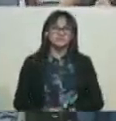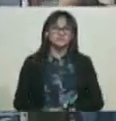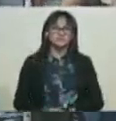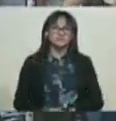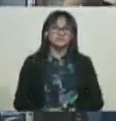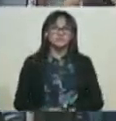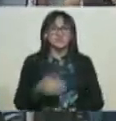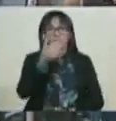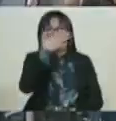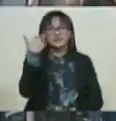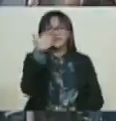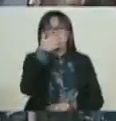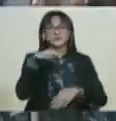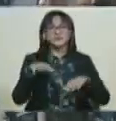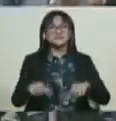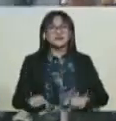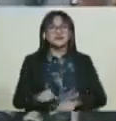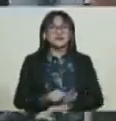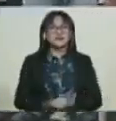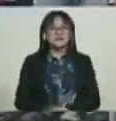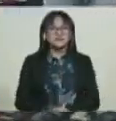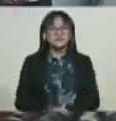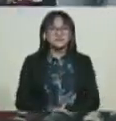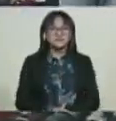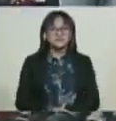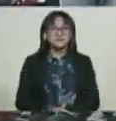el imperialismo norteamericano